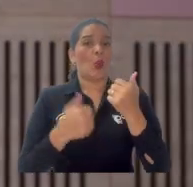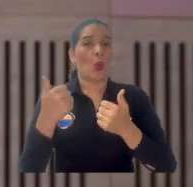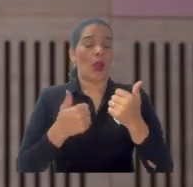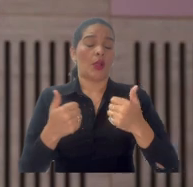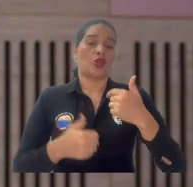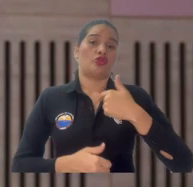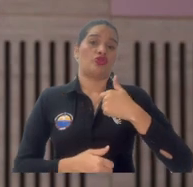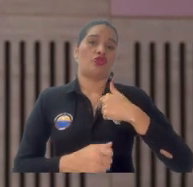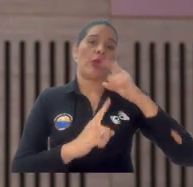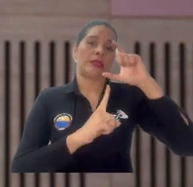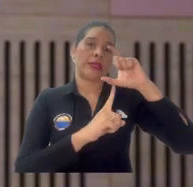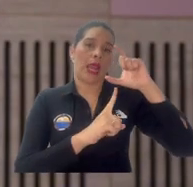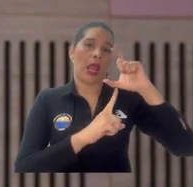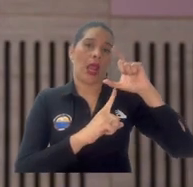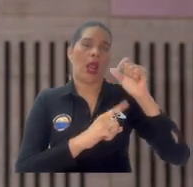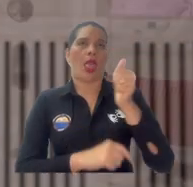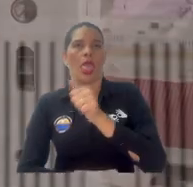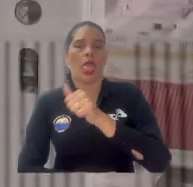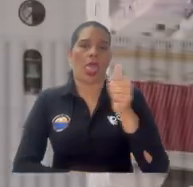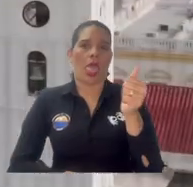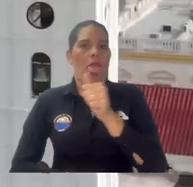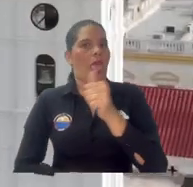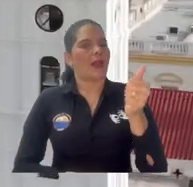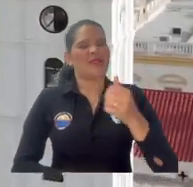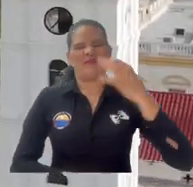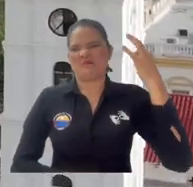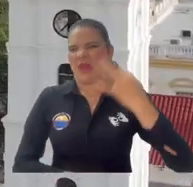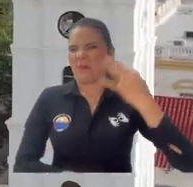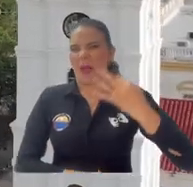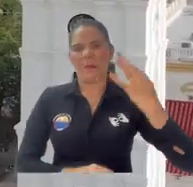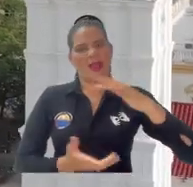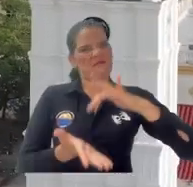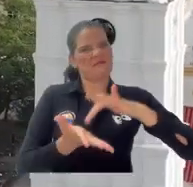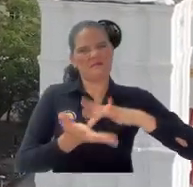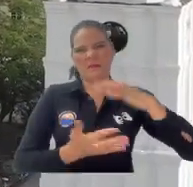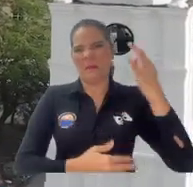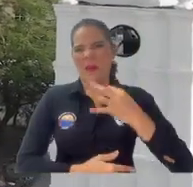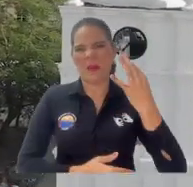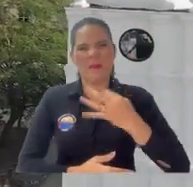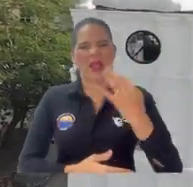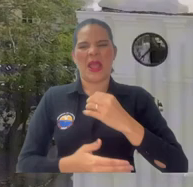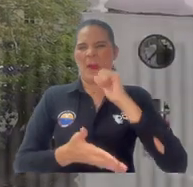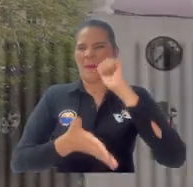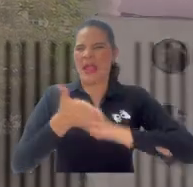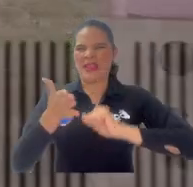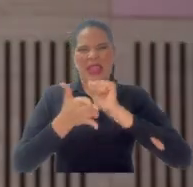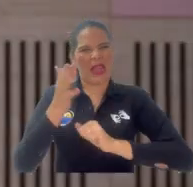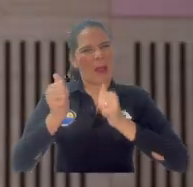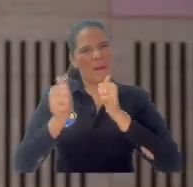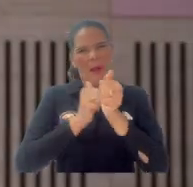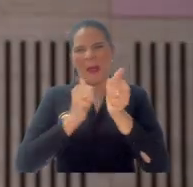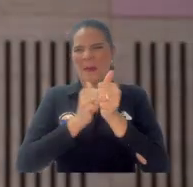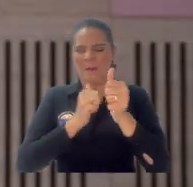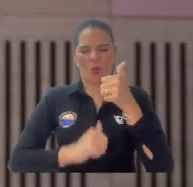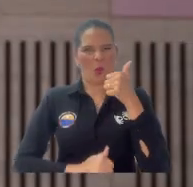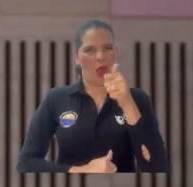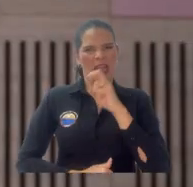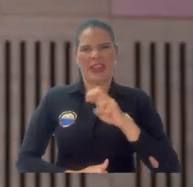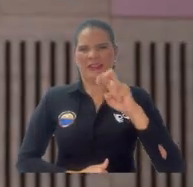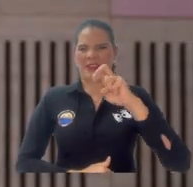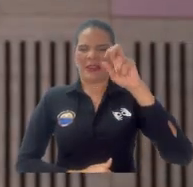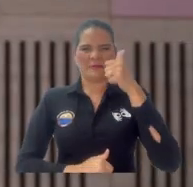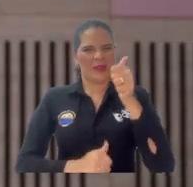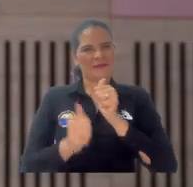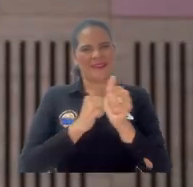tocó trasladarme desde la ciudad de Ciénaga sin perder ni un día de clases. Mis materias las logré todas con